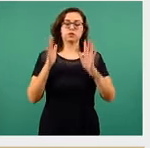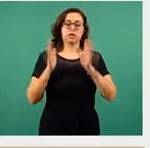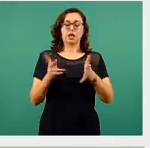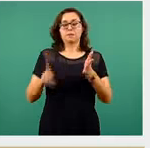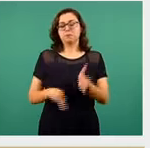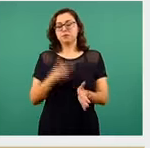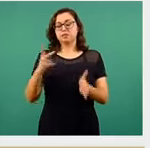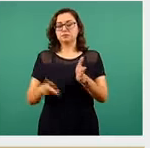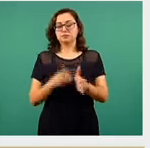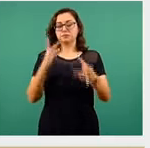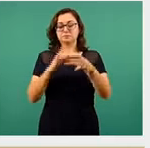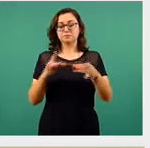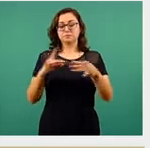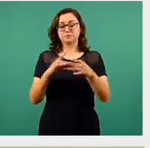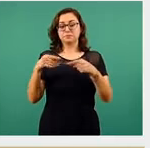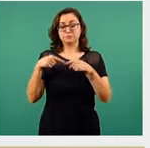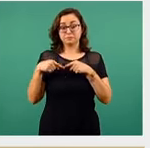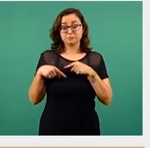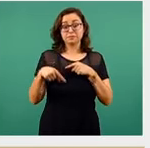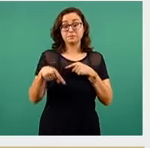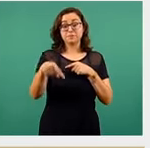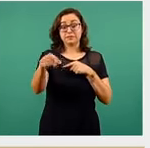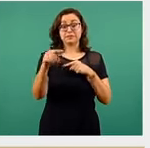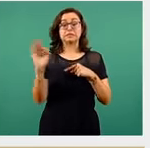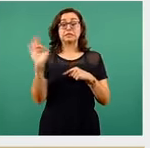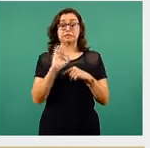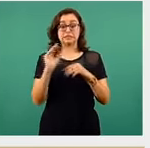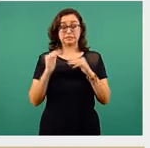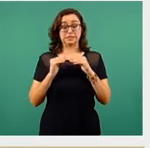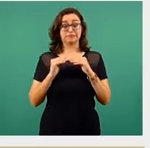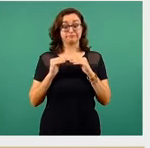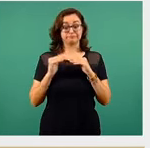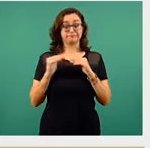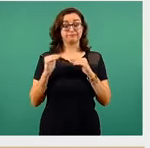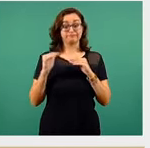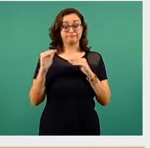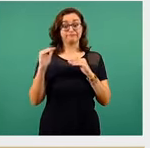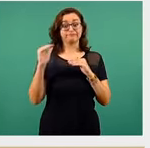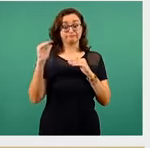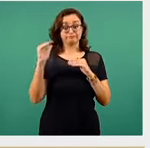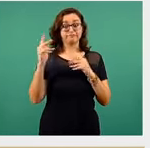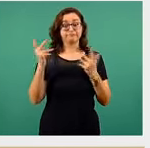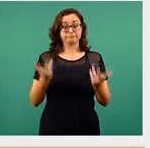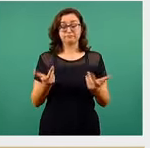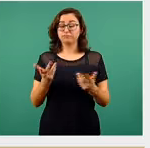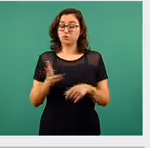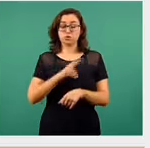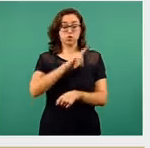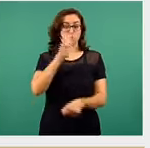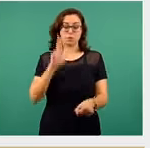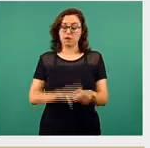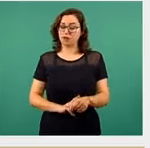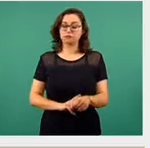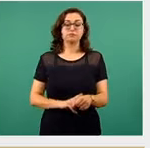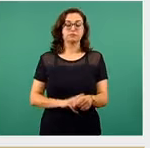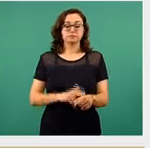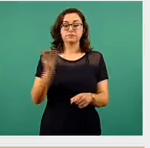posible que durante la semana esto se convierta en un pequeño incremento, como ha sucedido. Ahora, ¿eso qué quiere